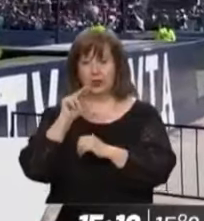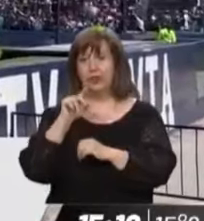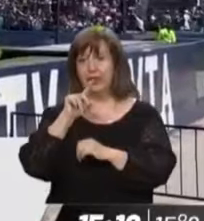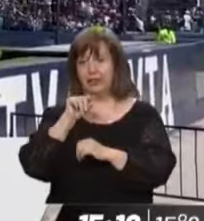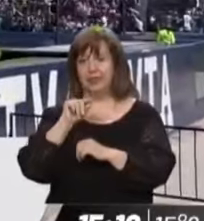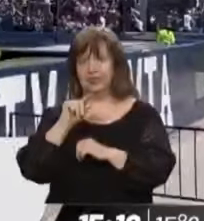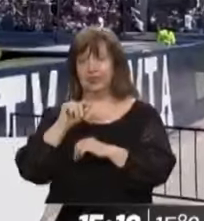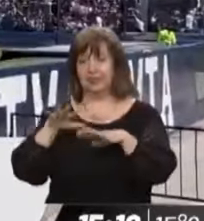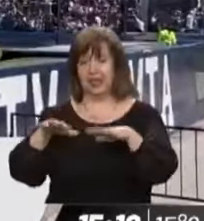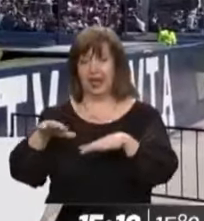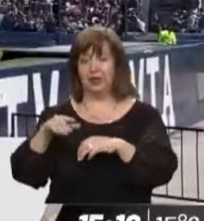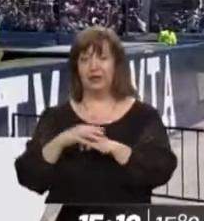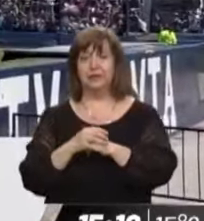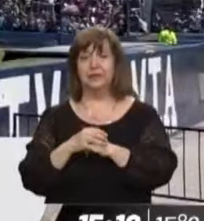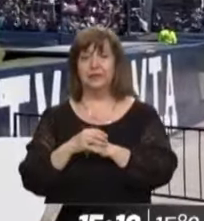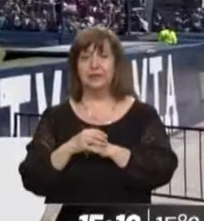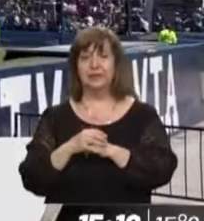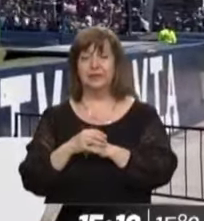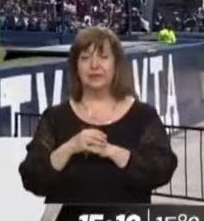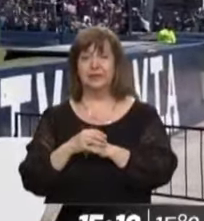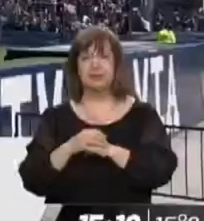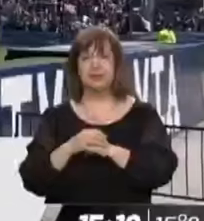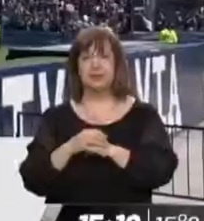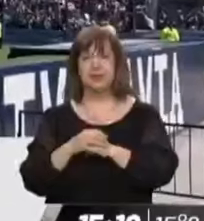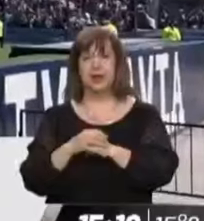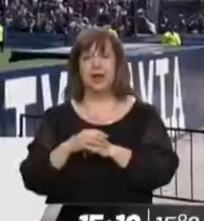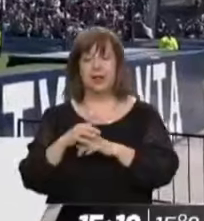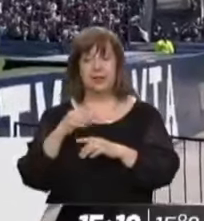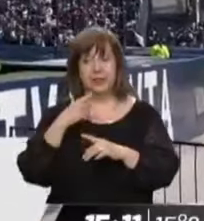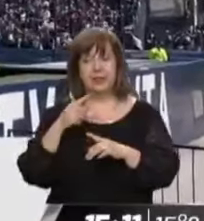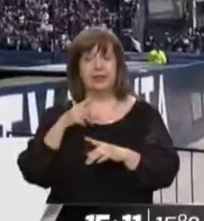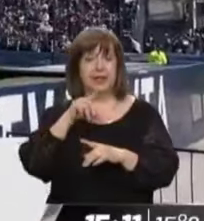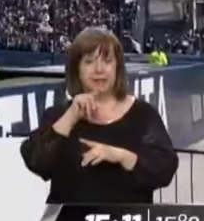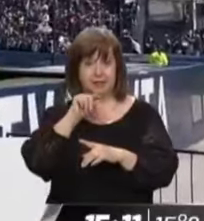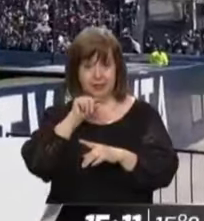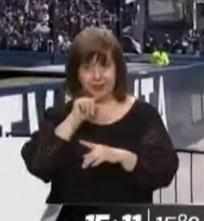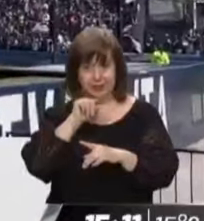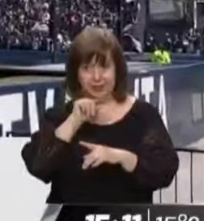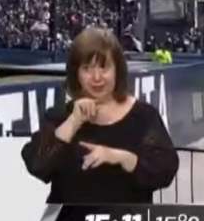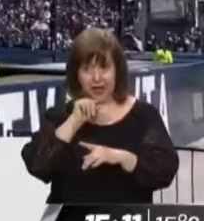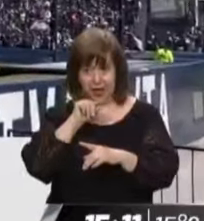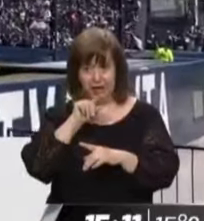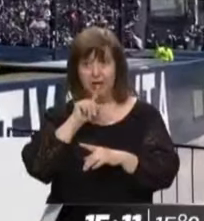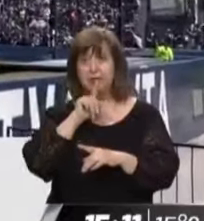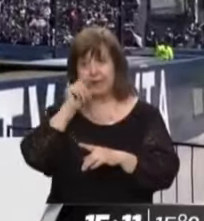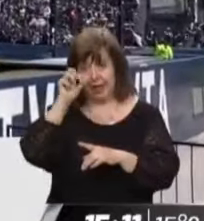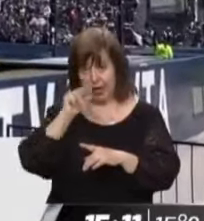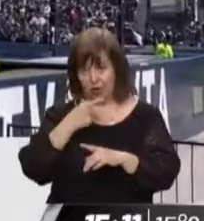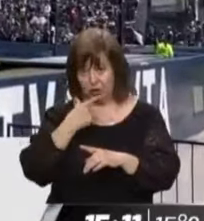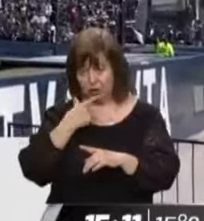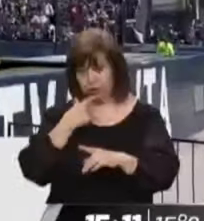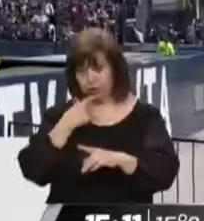preocupación. Que salgan los jugadores. Son más malos los teros que los perros, ¿sabían ustedes eso? ¿Son peores los teros que los perros?